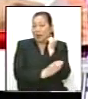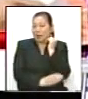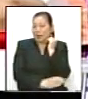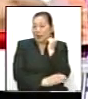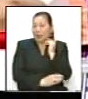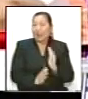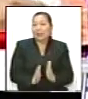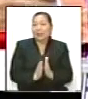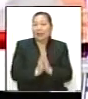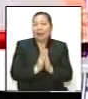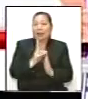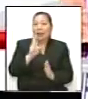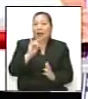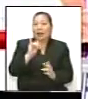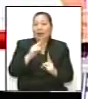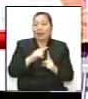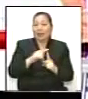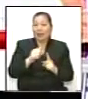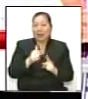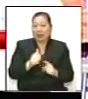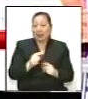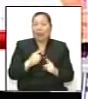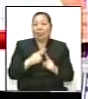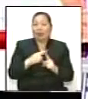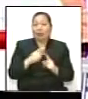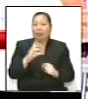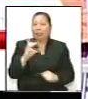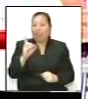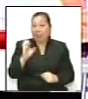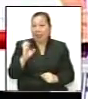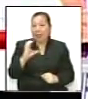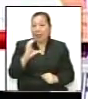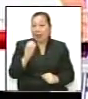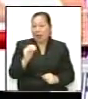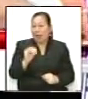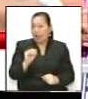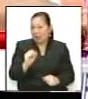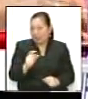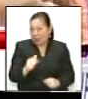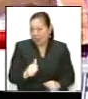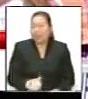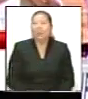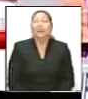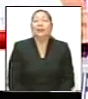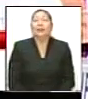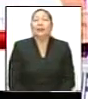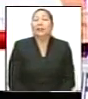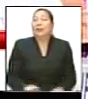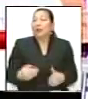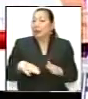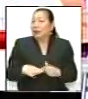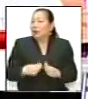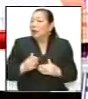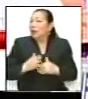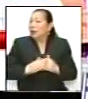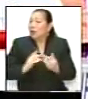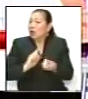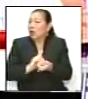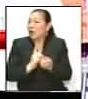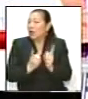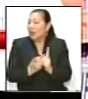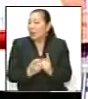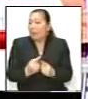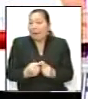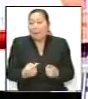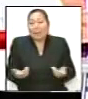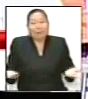Santa Rita de Casia, Distrito de San Vicente. Algunas de las tantas otras que están dentro de Reconstrucción con Cambios.